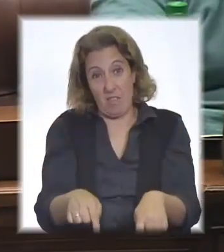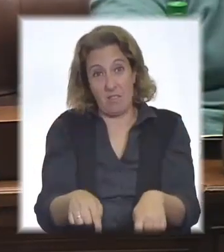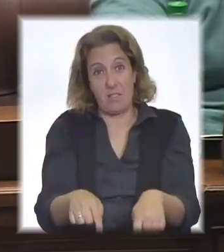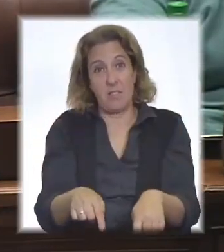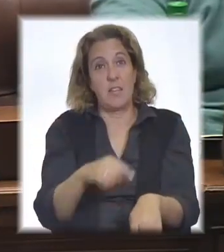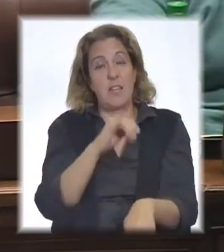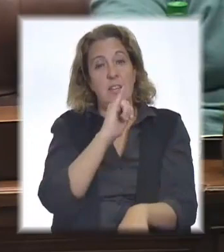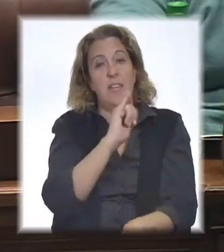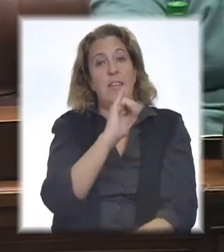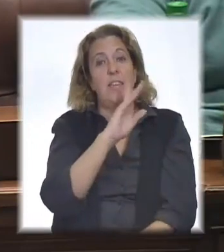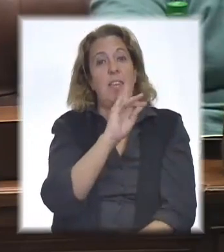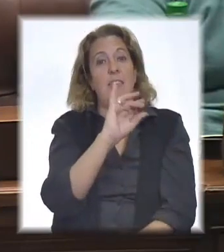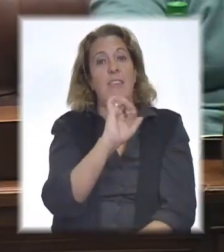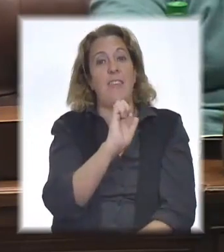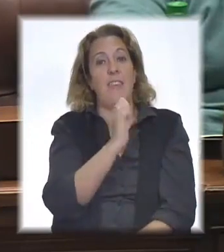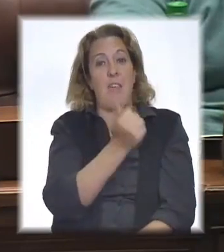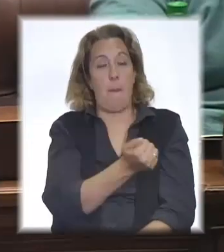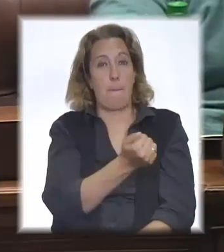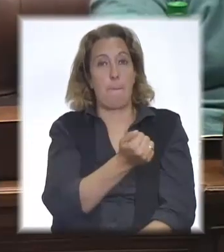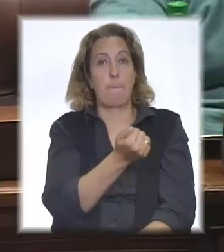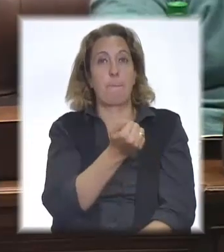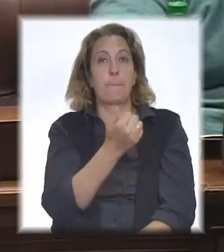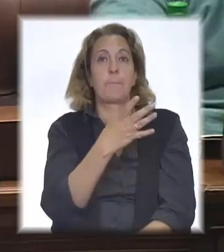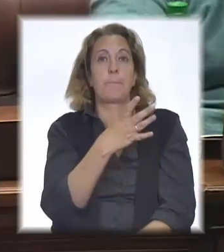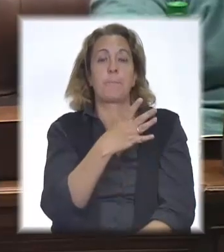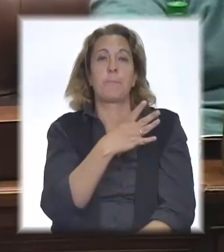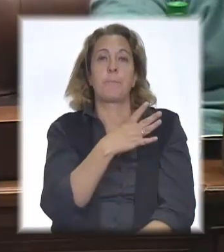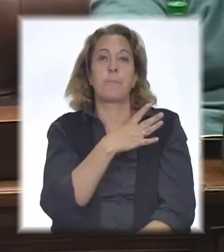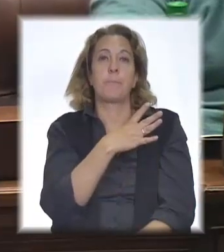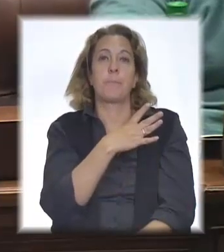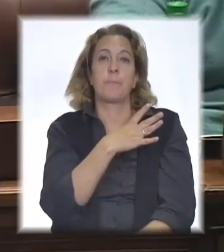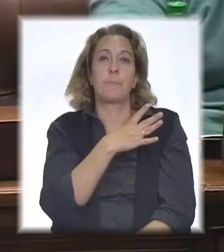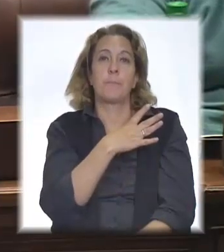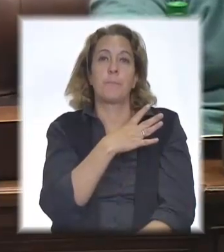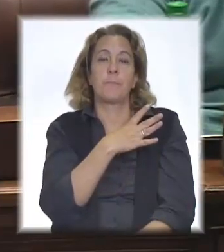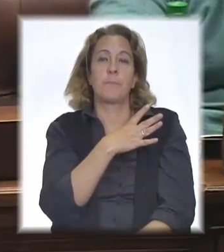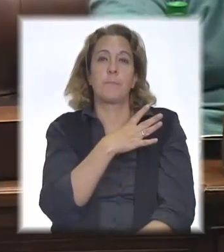y tenía eran cuatro hermanos